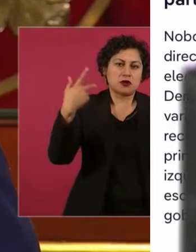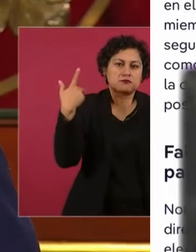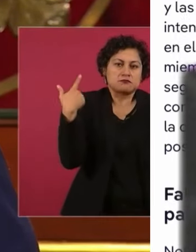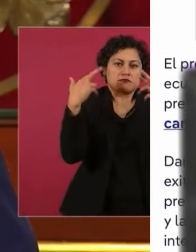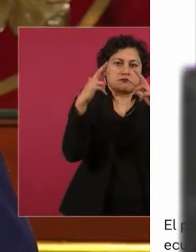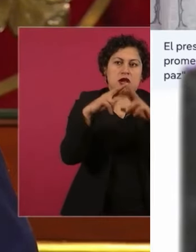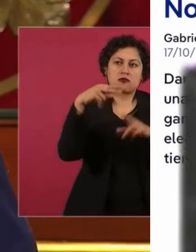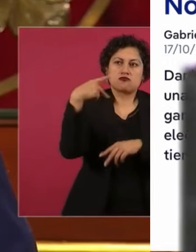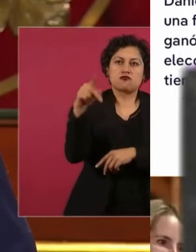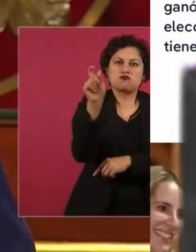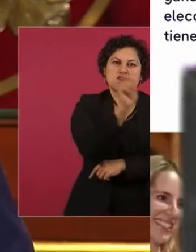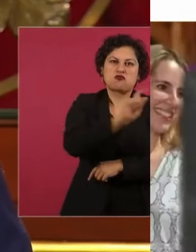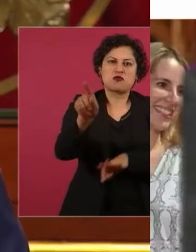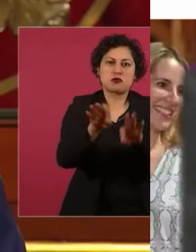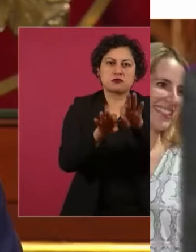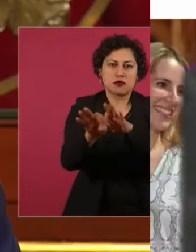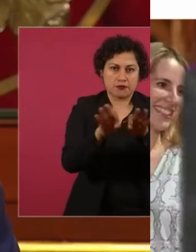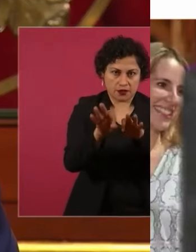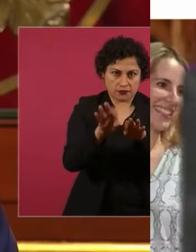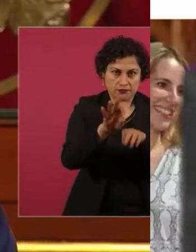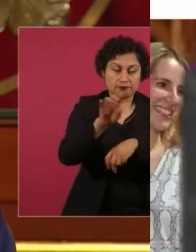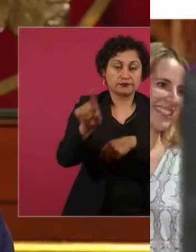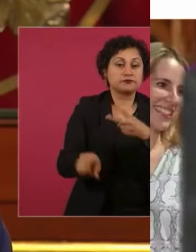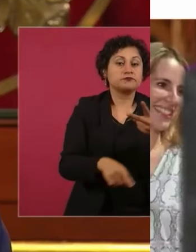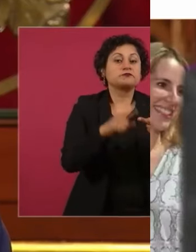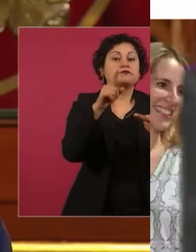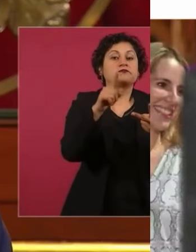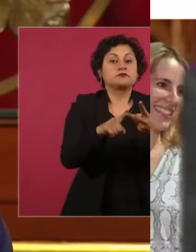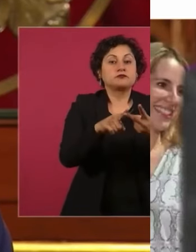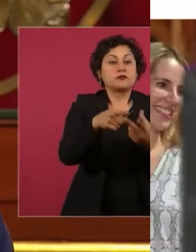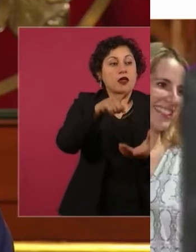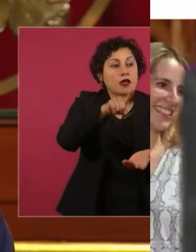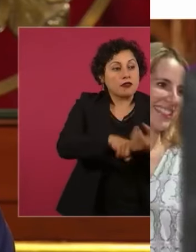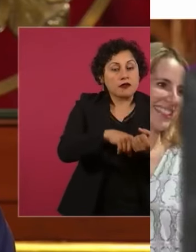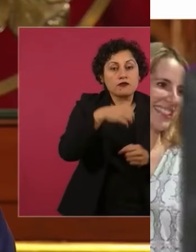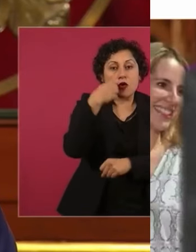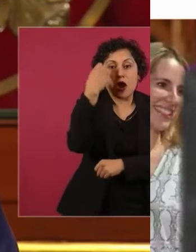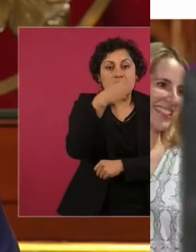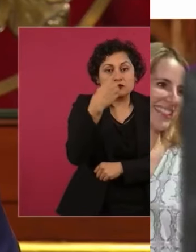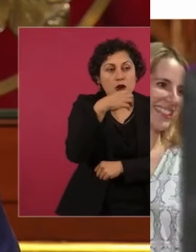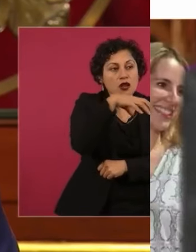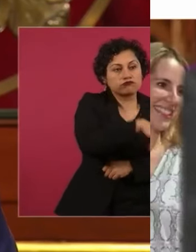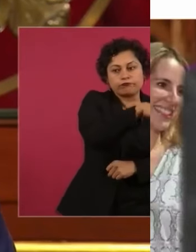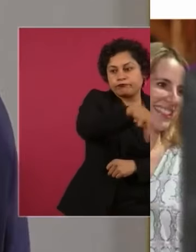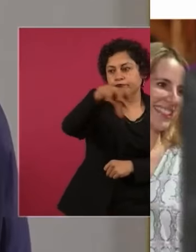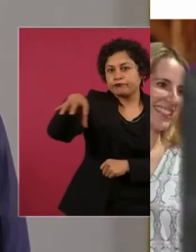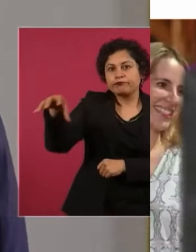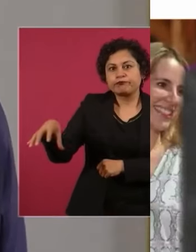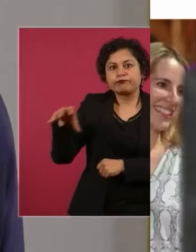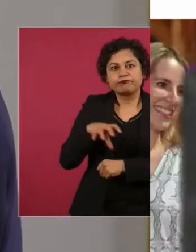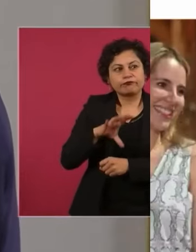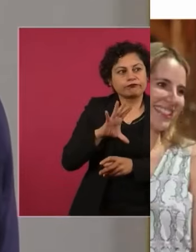caso. Pero, compatriota, les decimos nuevamente que este presidente de Ecuador pues es un